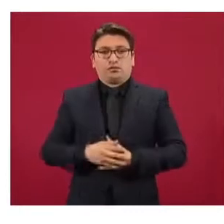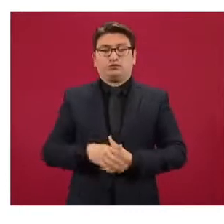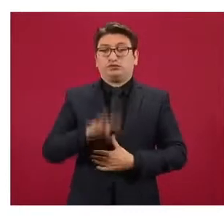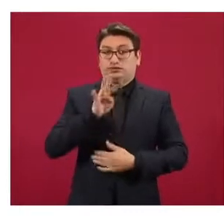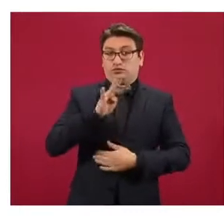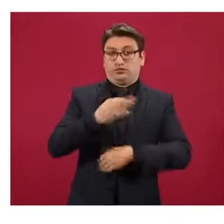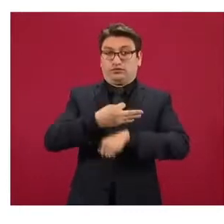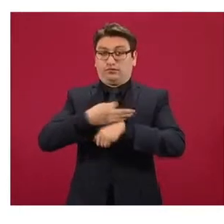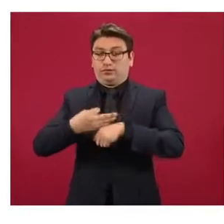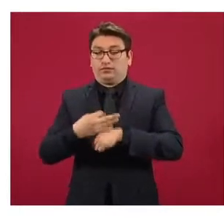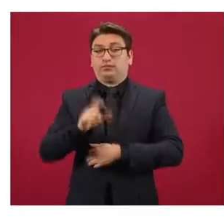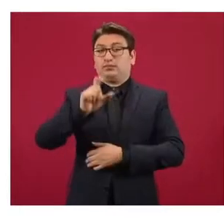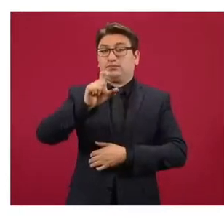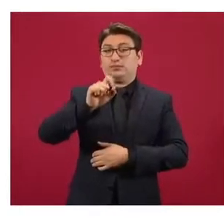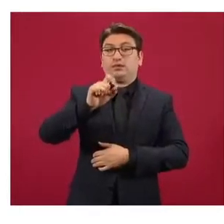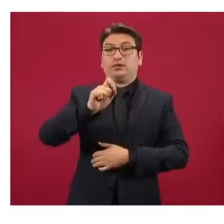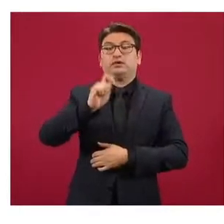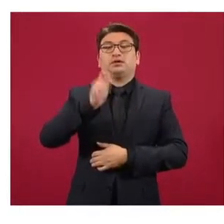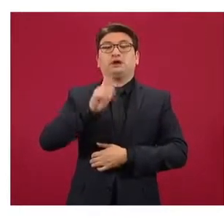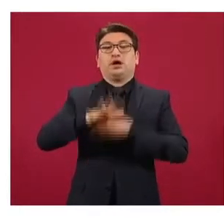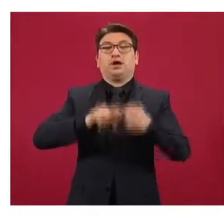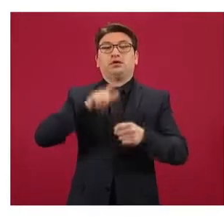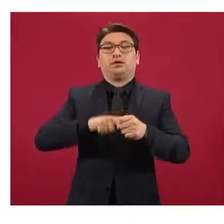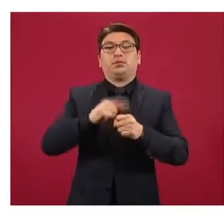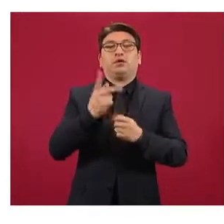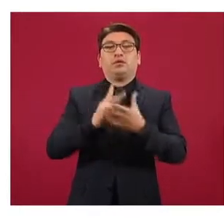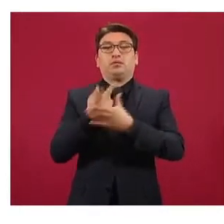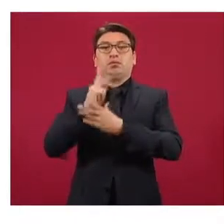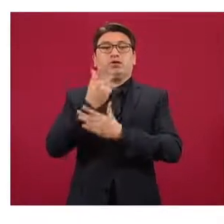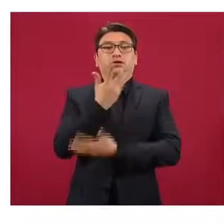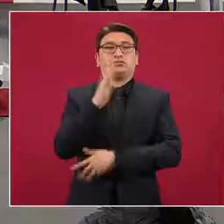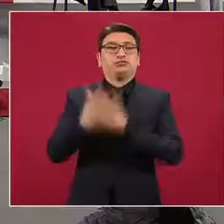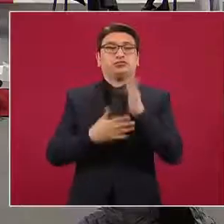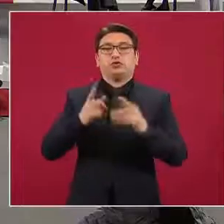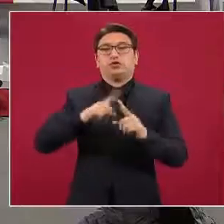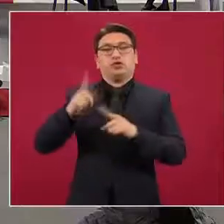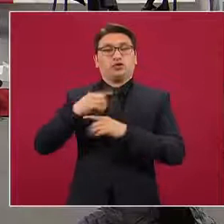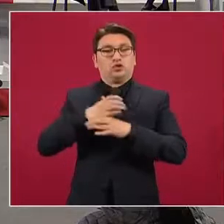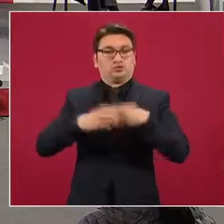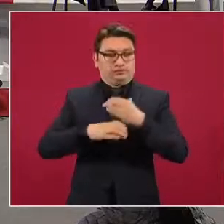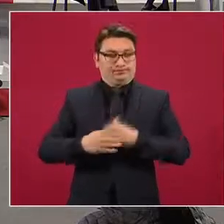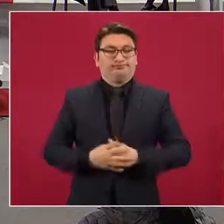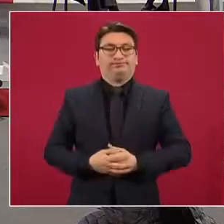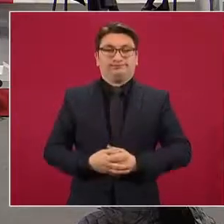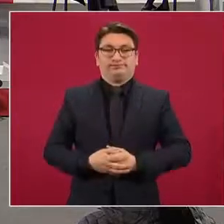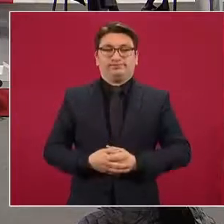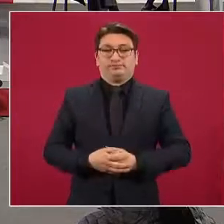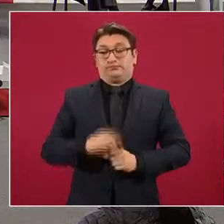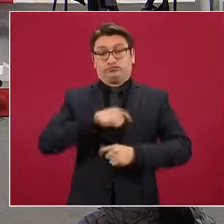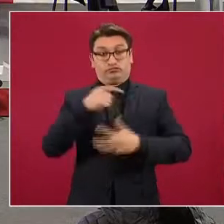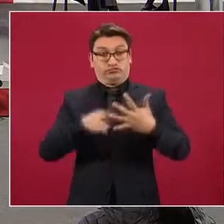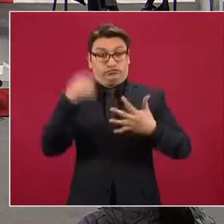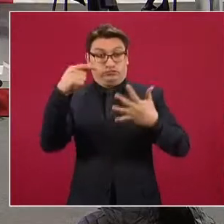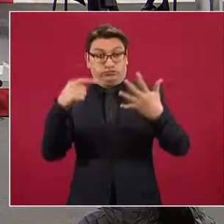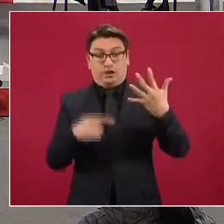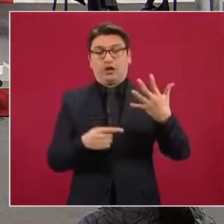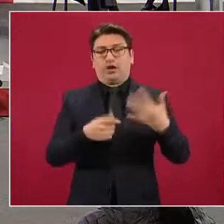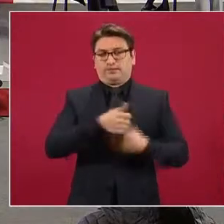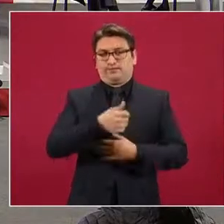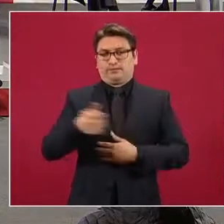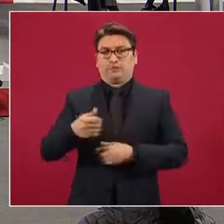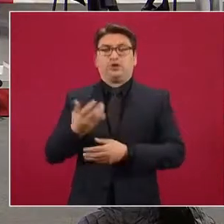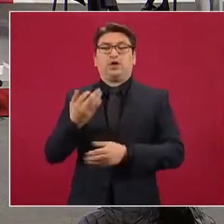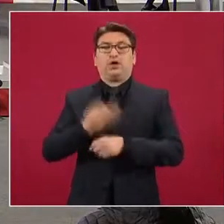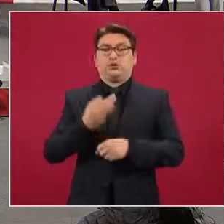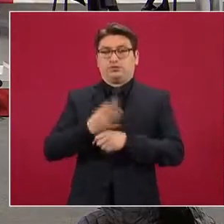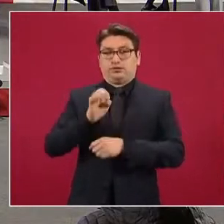de la familia y el 20 de los animales, las plantas y las cosas. Así procedemos a